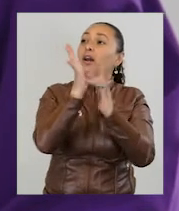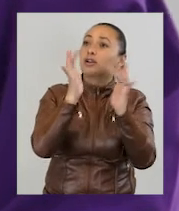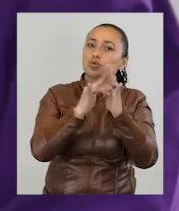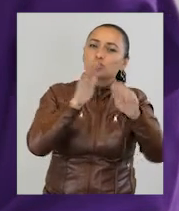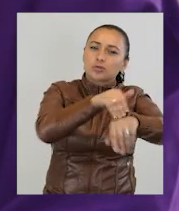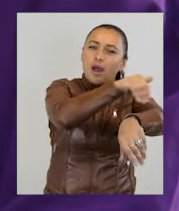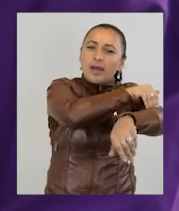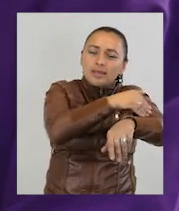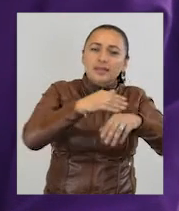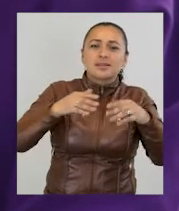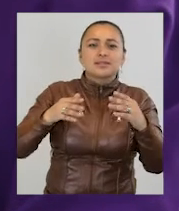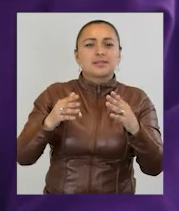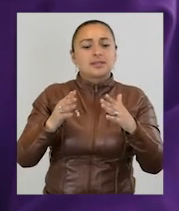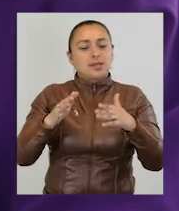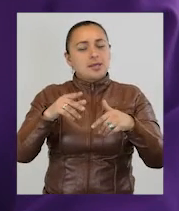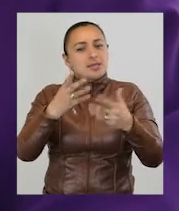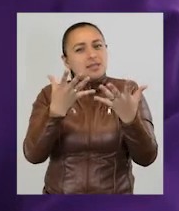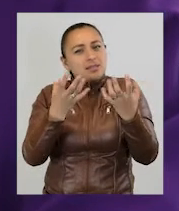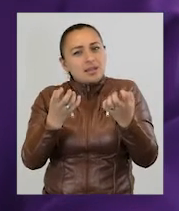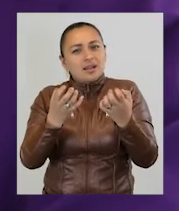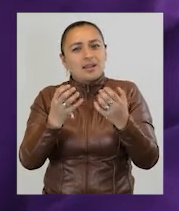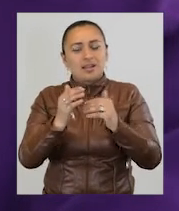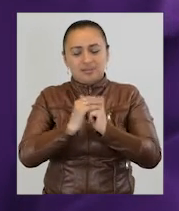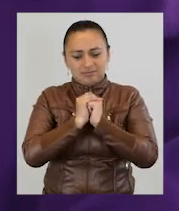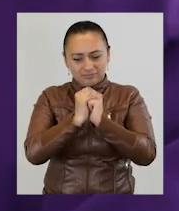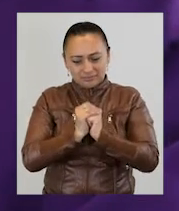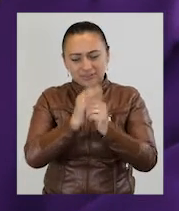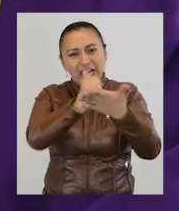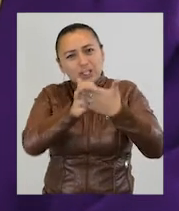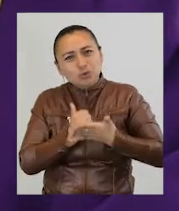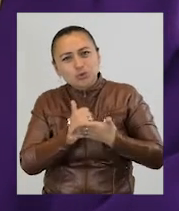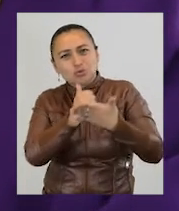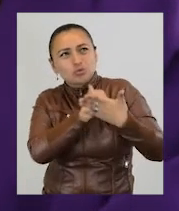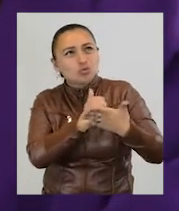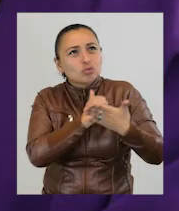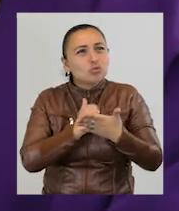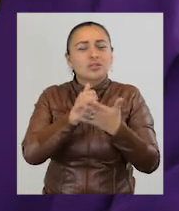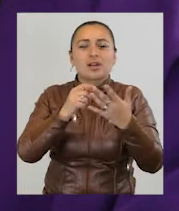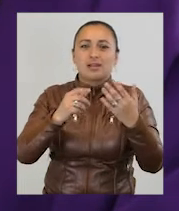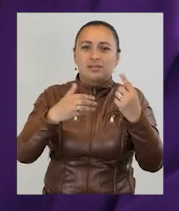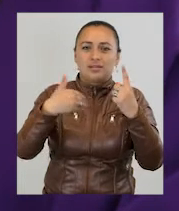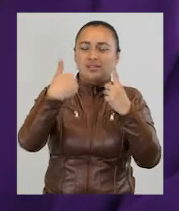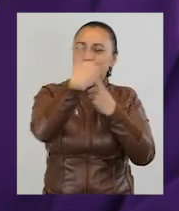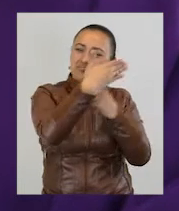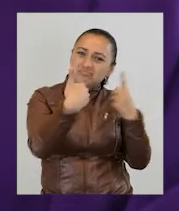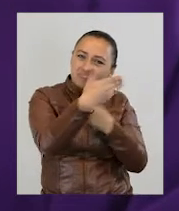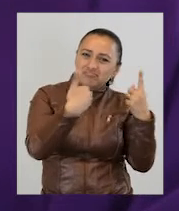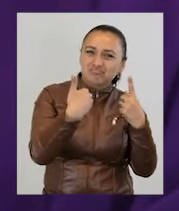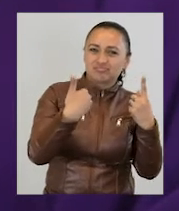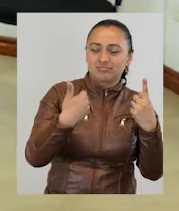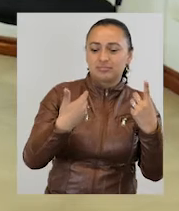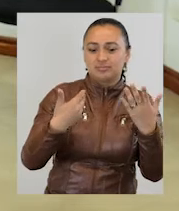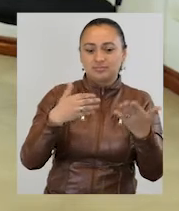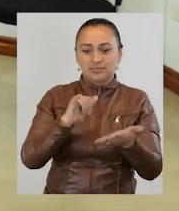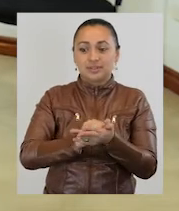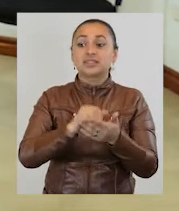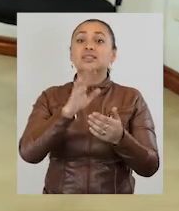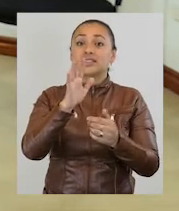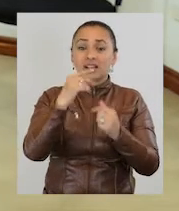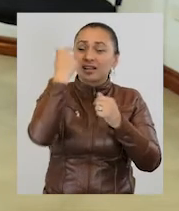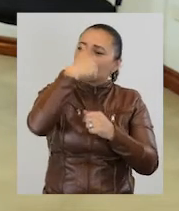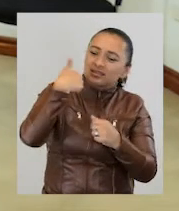Jesús migrante que pide auxilio y encuentra violaciones e injusticias.